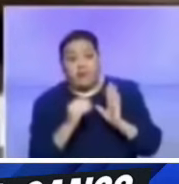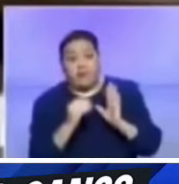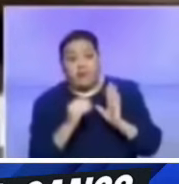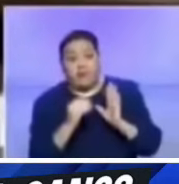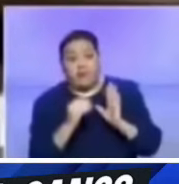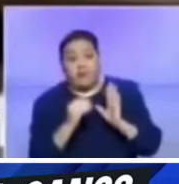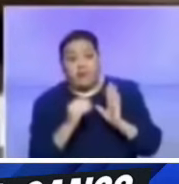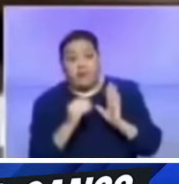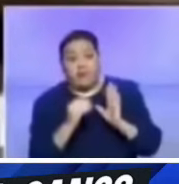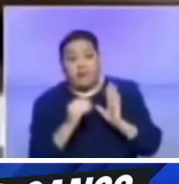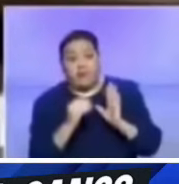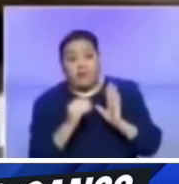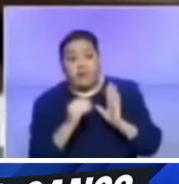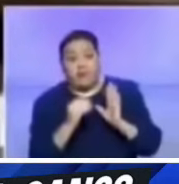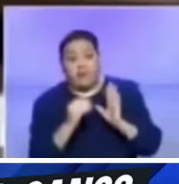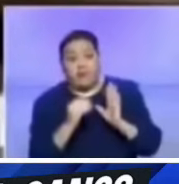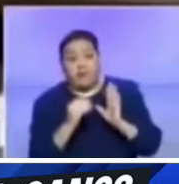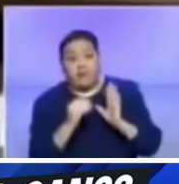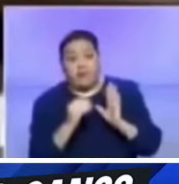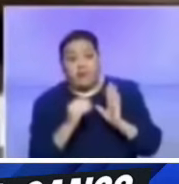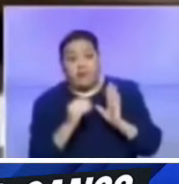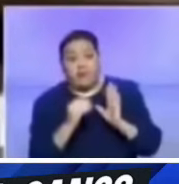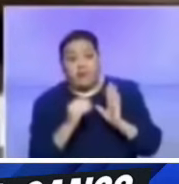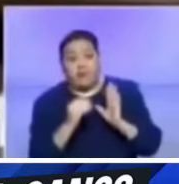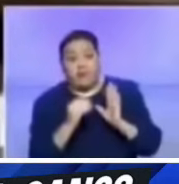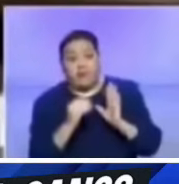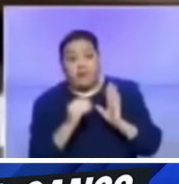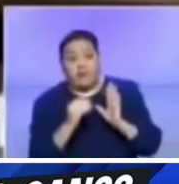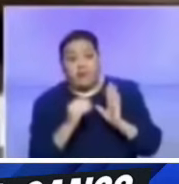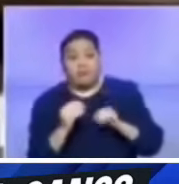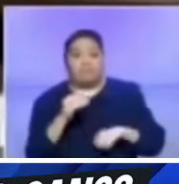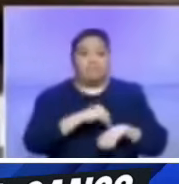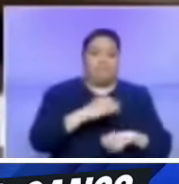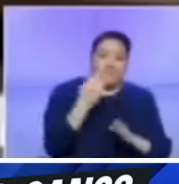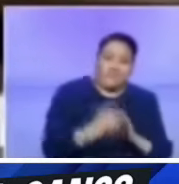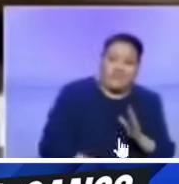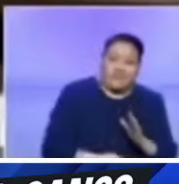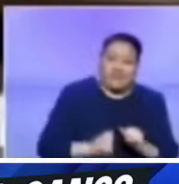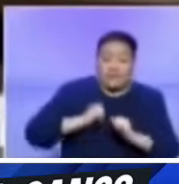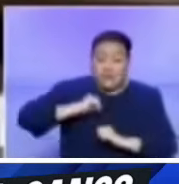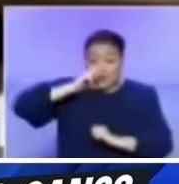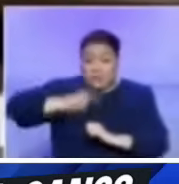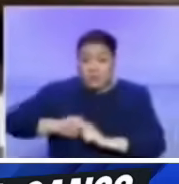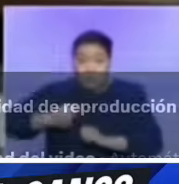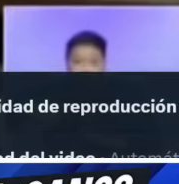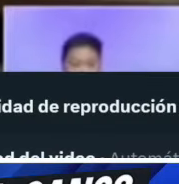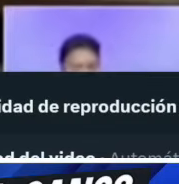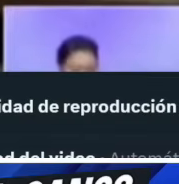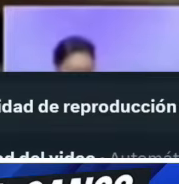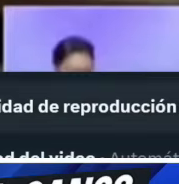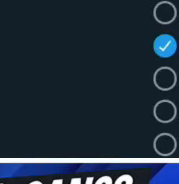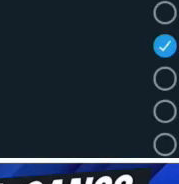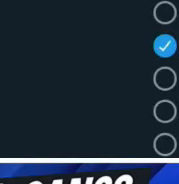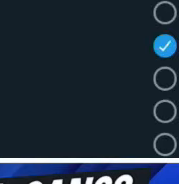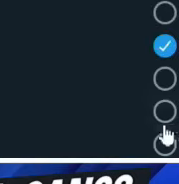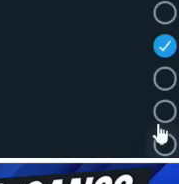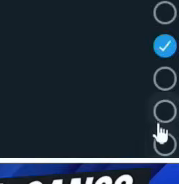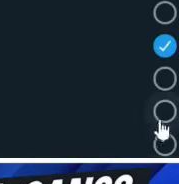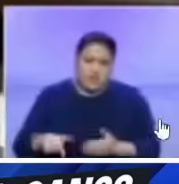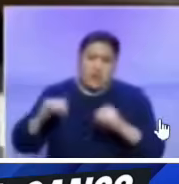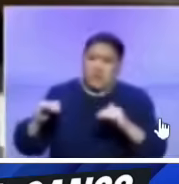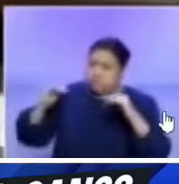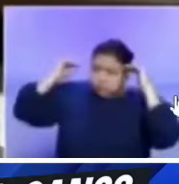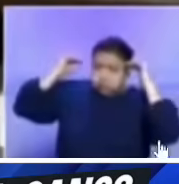tenido oportunidad de anular la elección. En serio, así lo dijo. Vamos a escucharlo. Interpretativa es propia de un tribunal